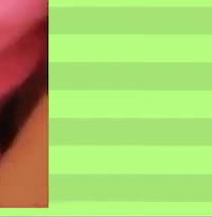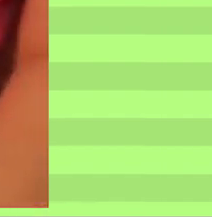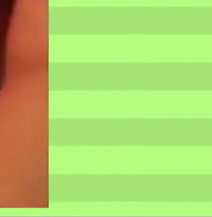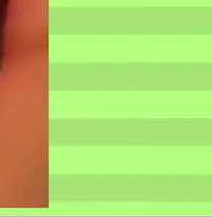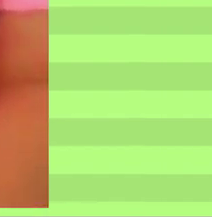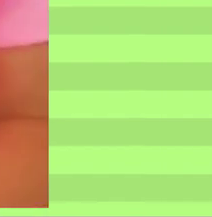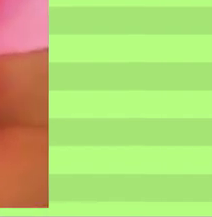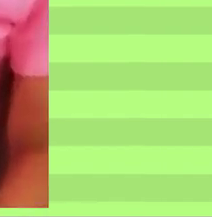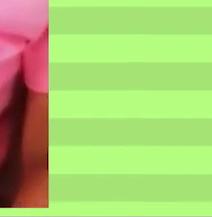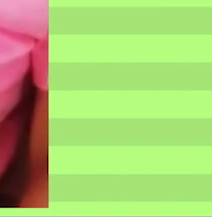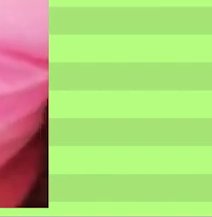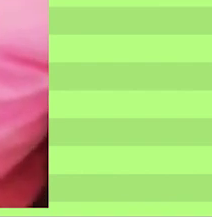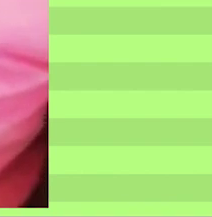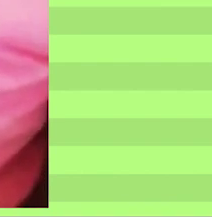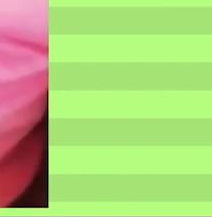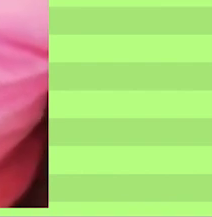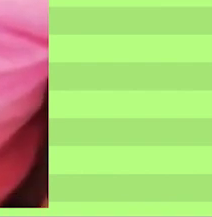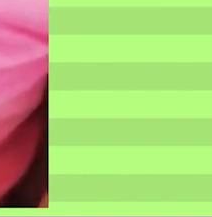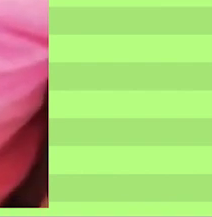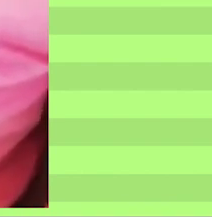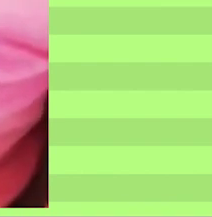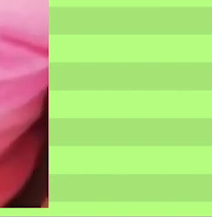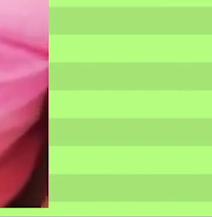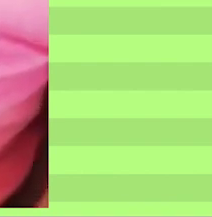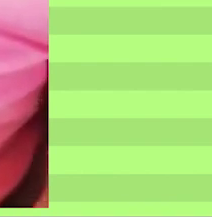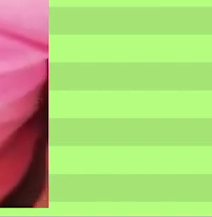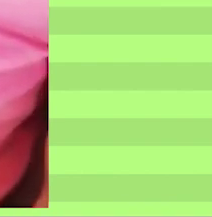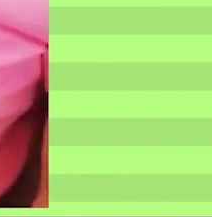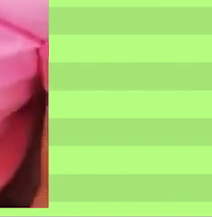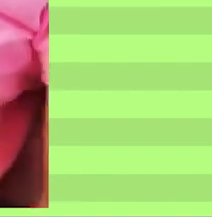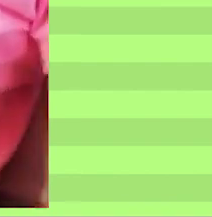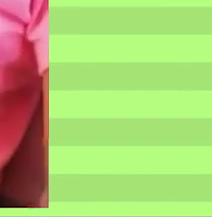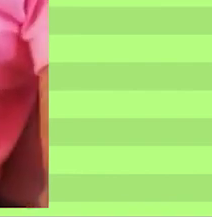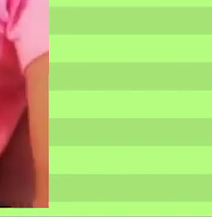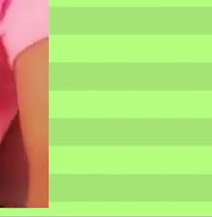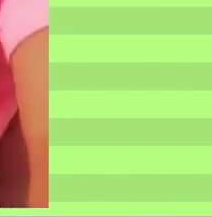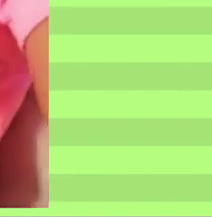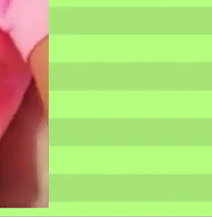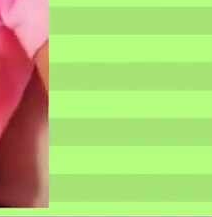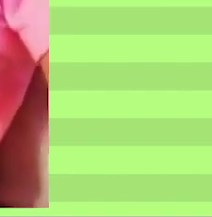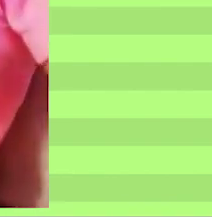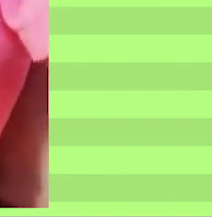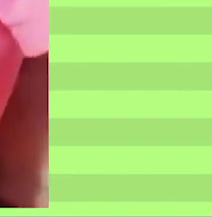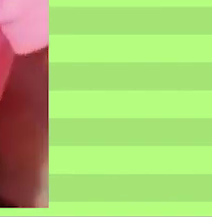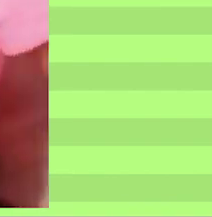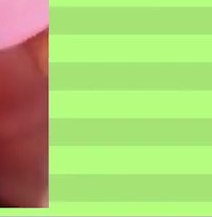Mariel, te hablo. Un micrófono, ¿qué es eso? Una magia.